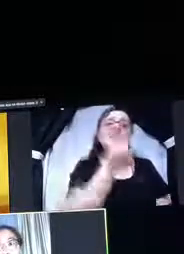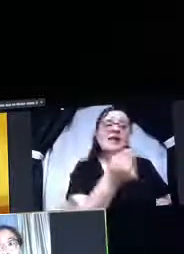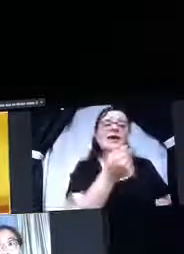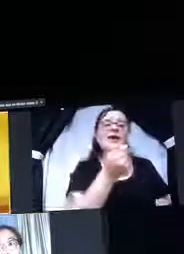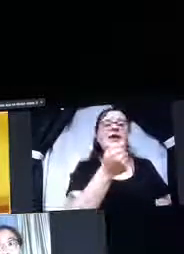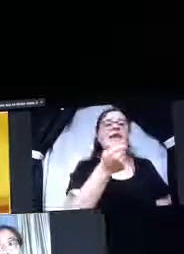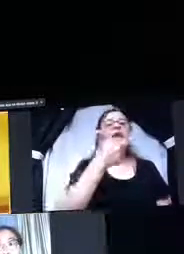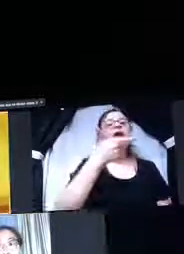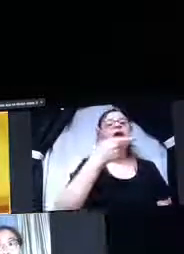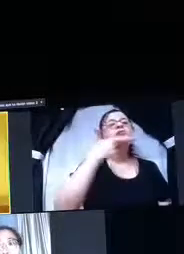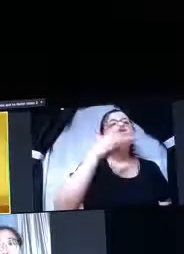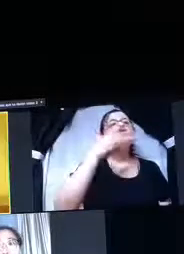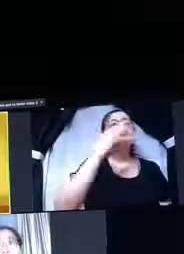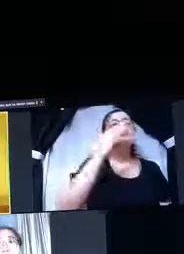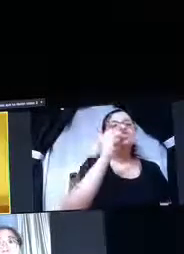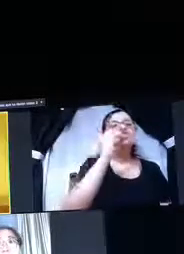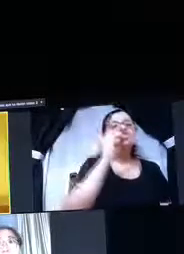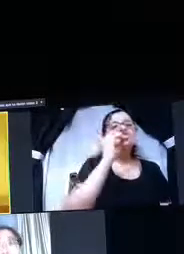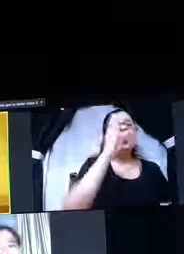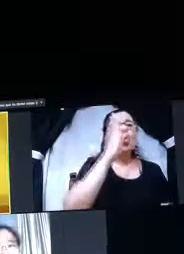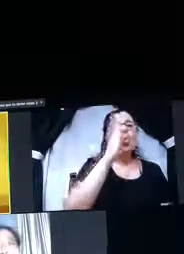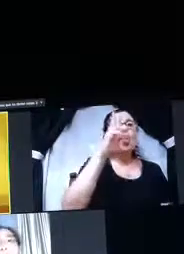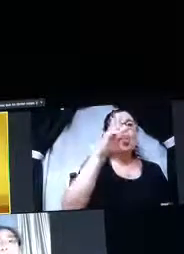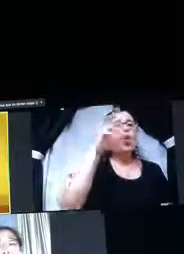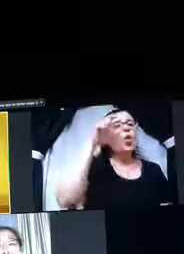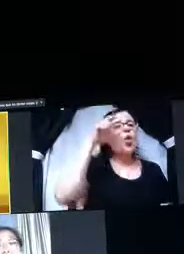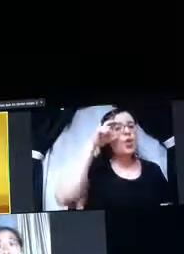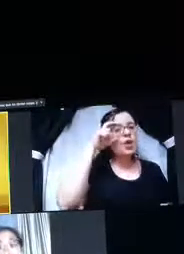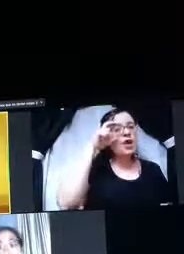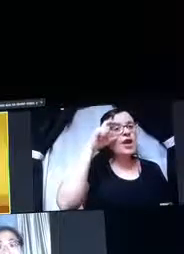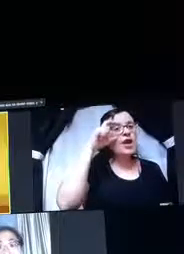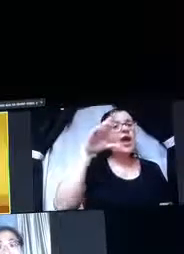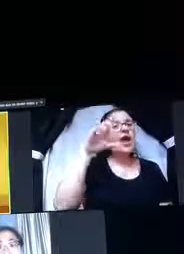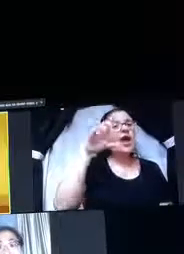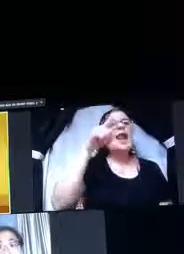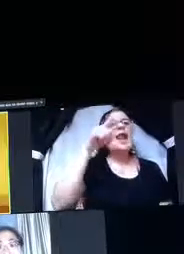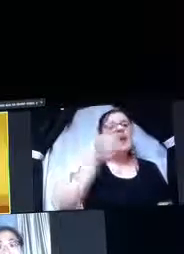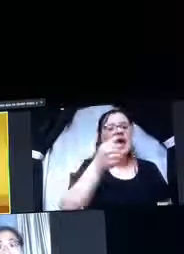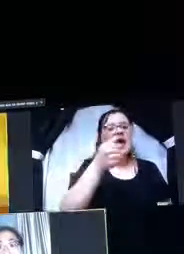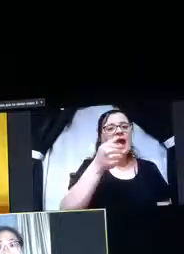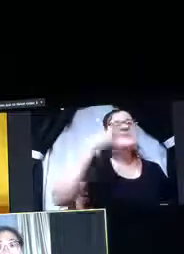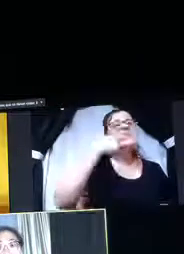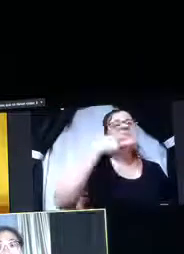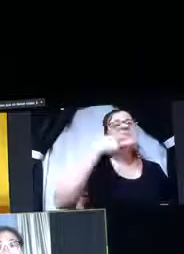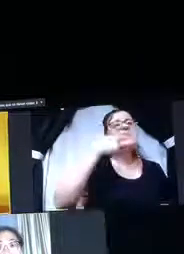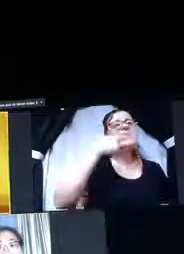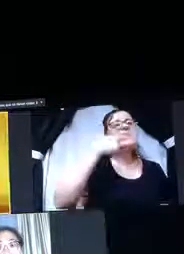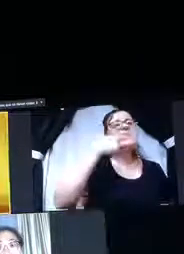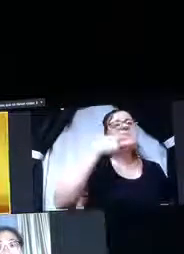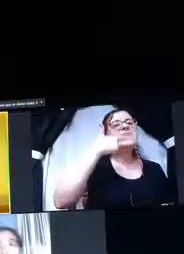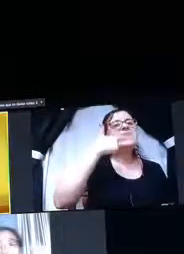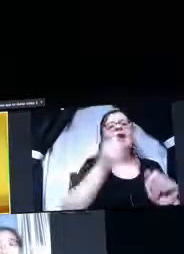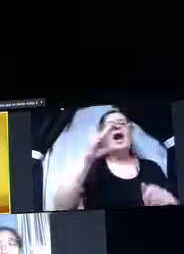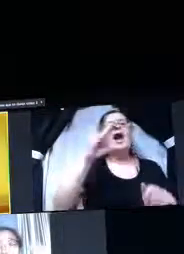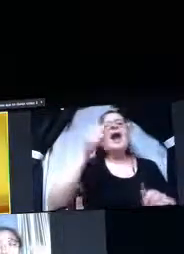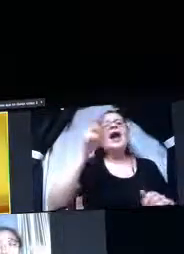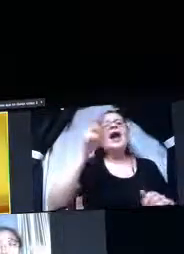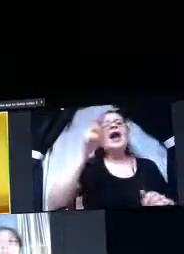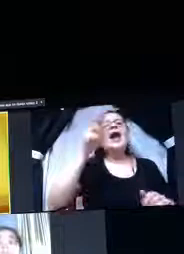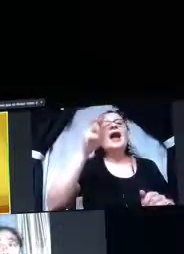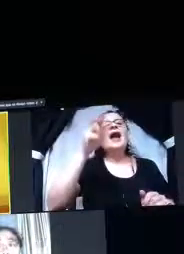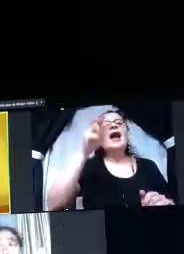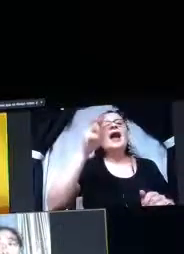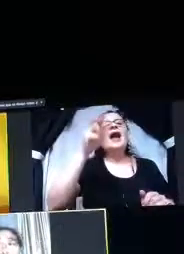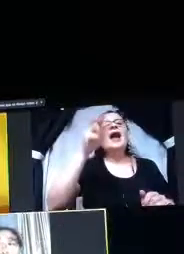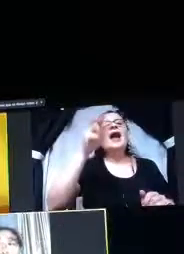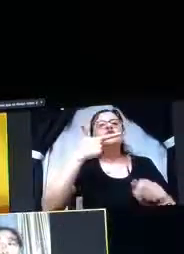sobre de la carta estaba sobre la mesa. Sí. Claro, el sobre estaba sobre la mesa, perdón. Fui con una ambigüedad. Entonces, para